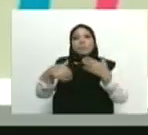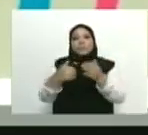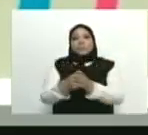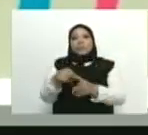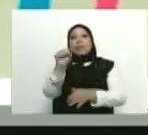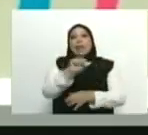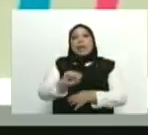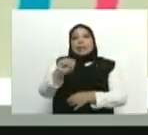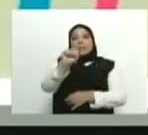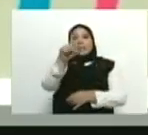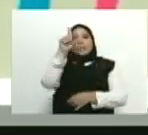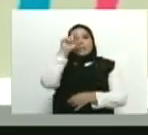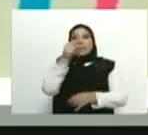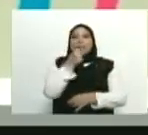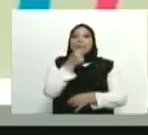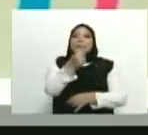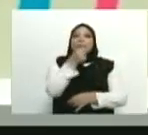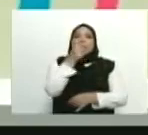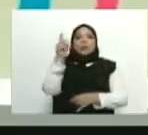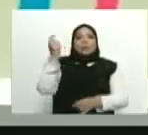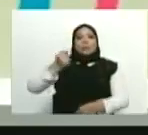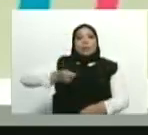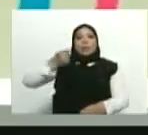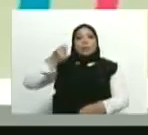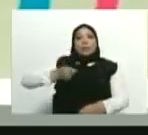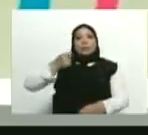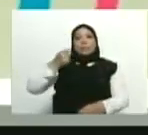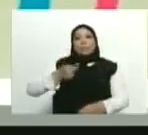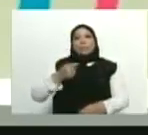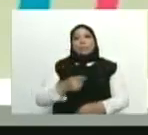Al Sayed Sharp. Salam aleikum.